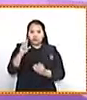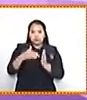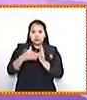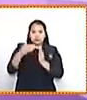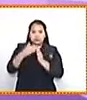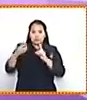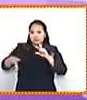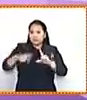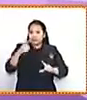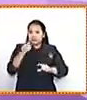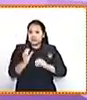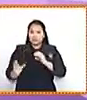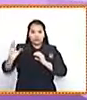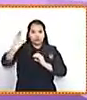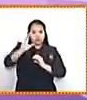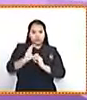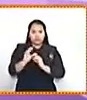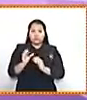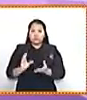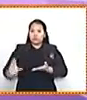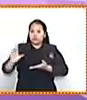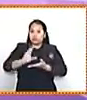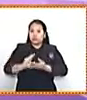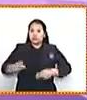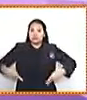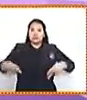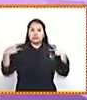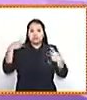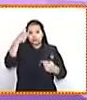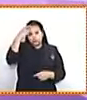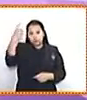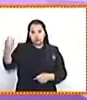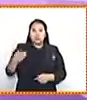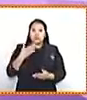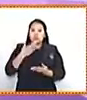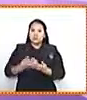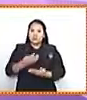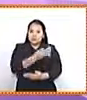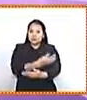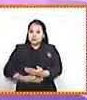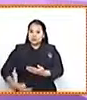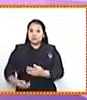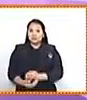de lempiras con su jugada doble. Super premio, vive tus sueños. Muy buenas tardes.